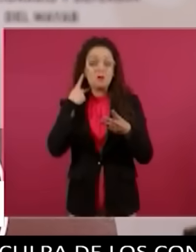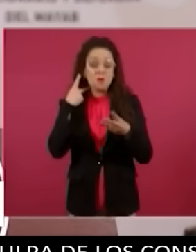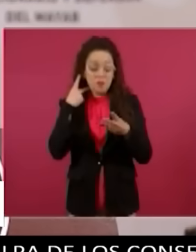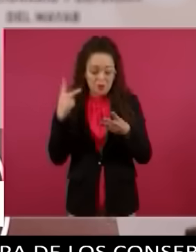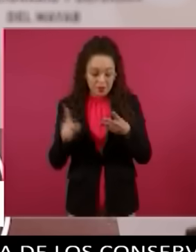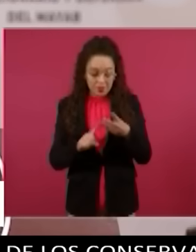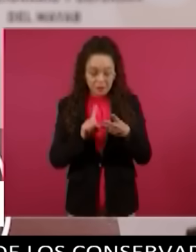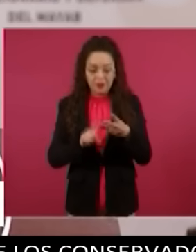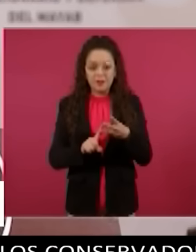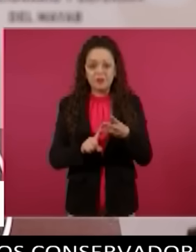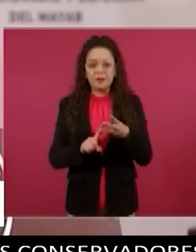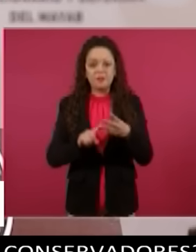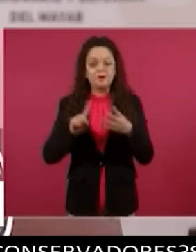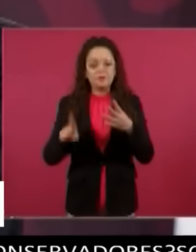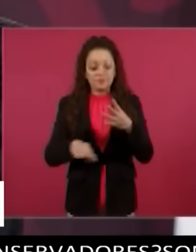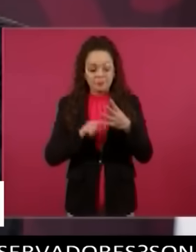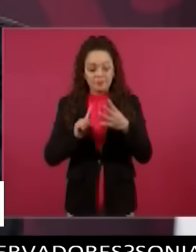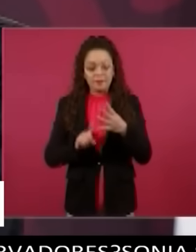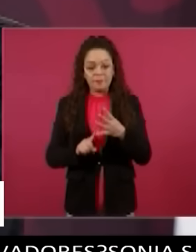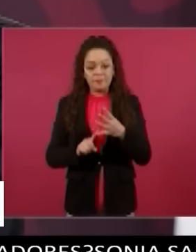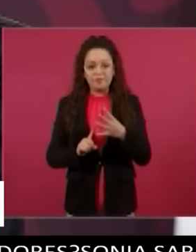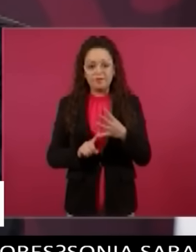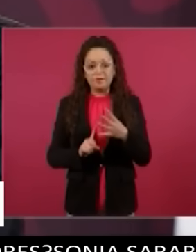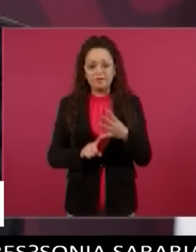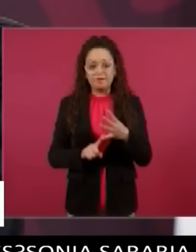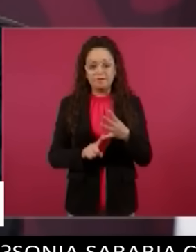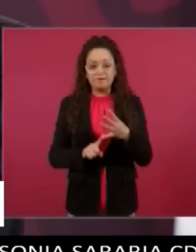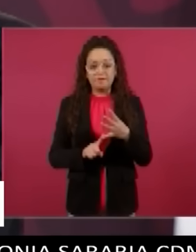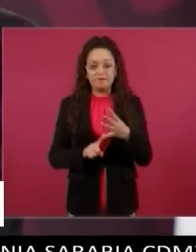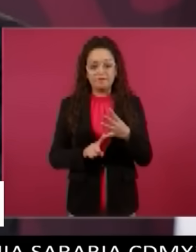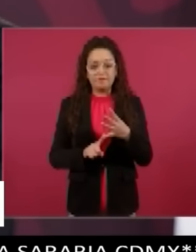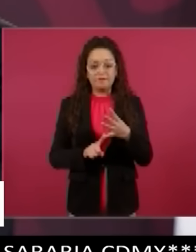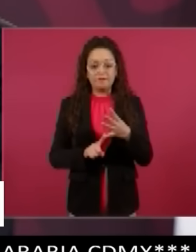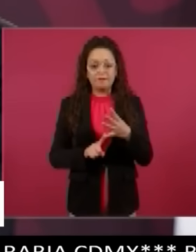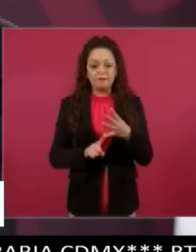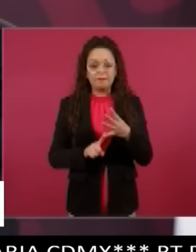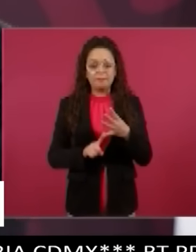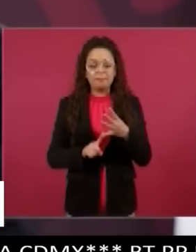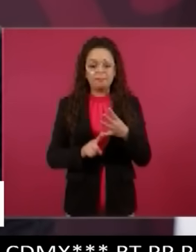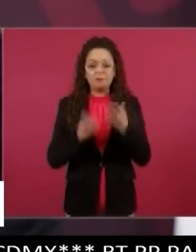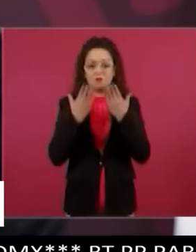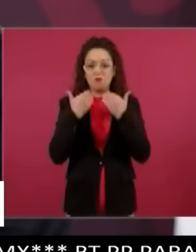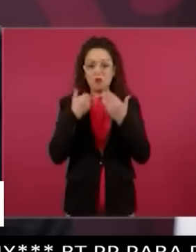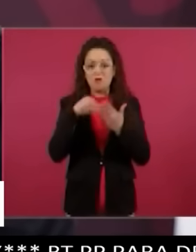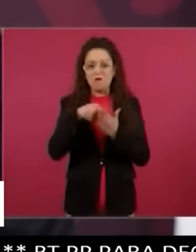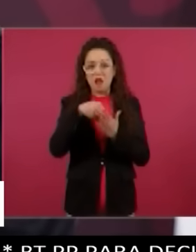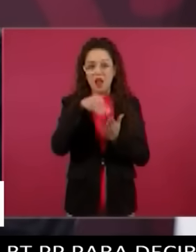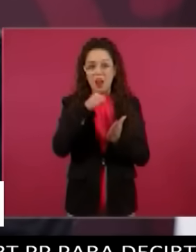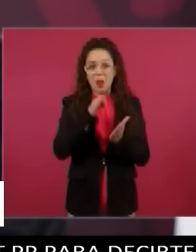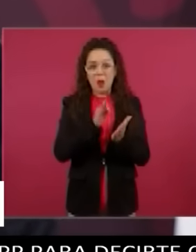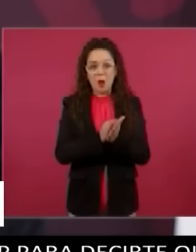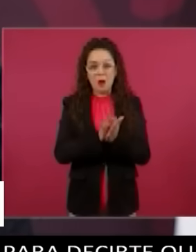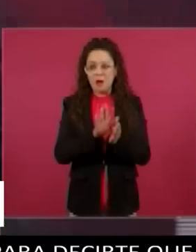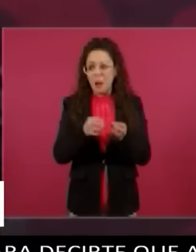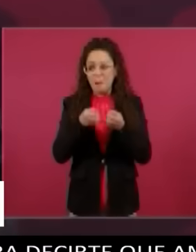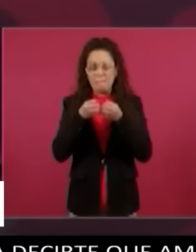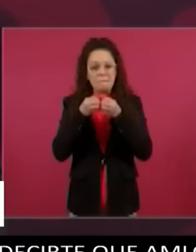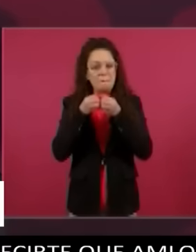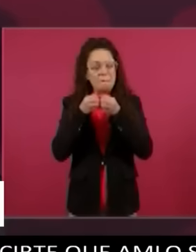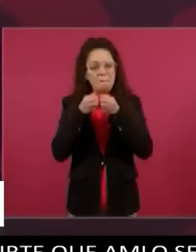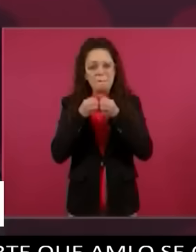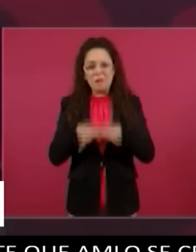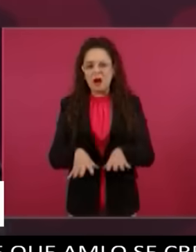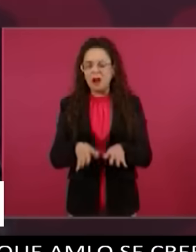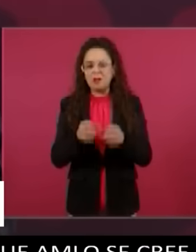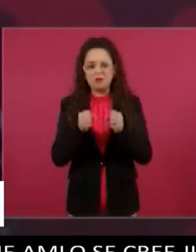su gobierno ya está en el pasado y será tema central en esta campaña electoral. Pues gracias,